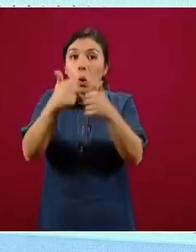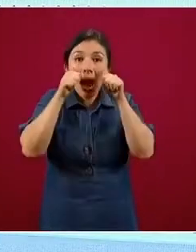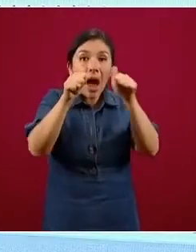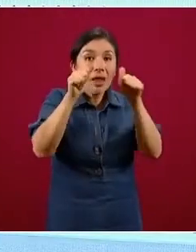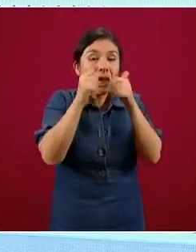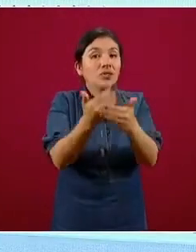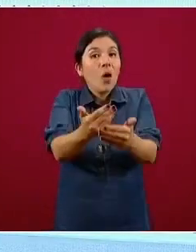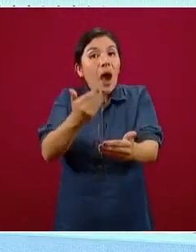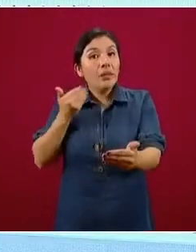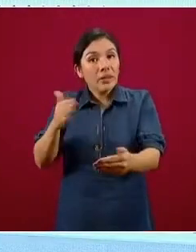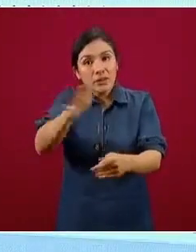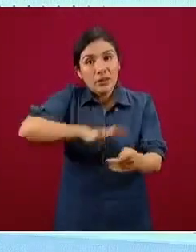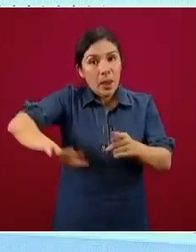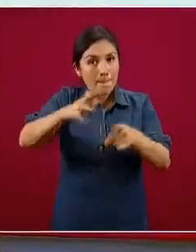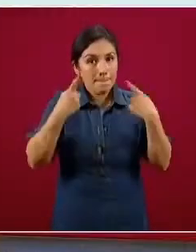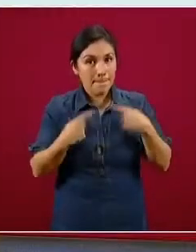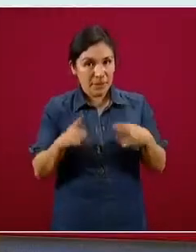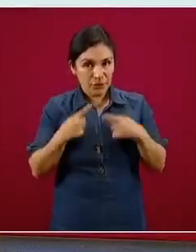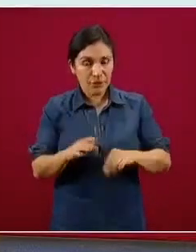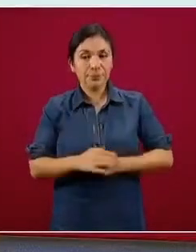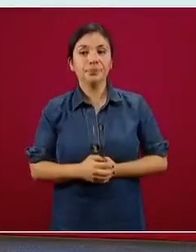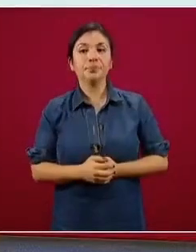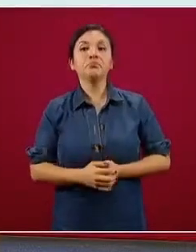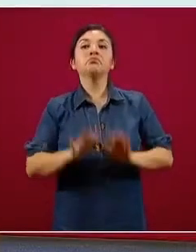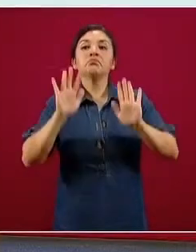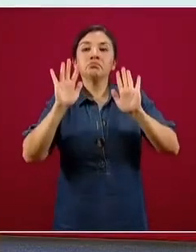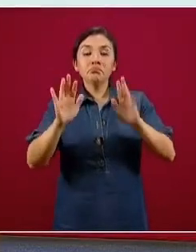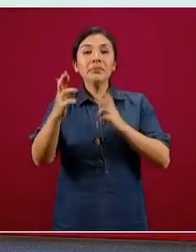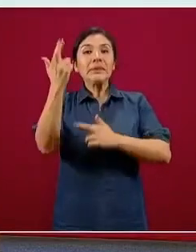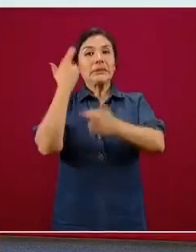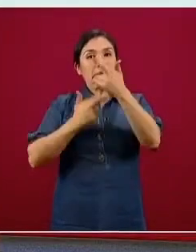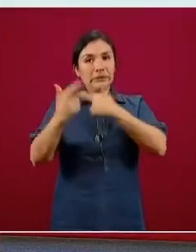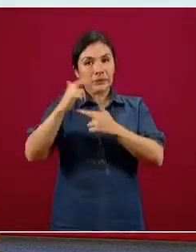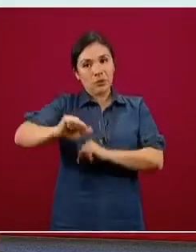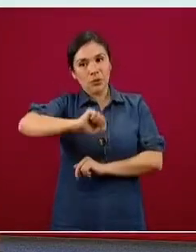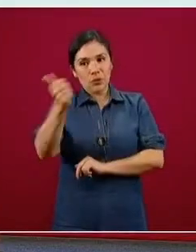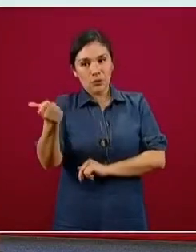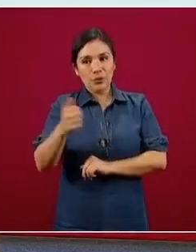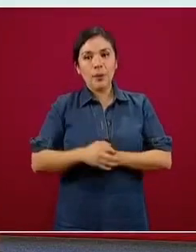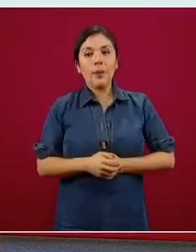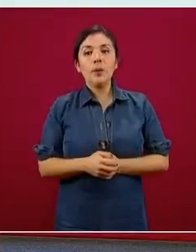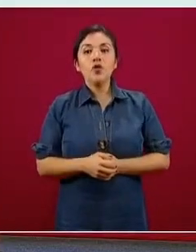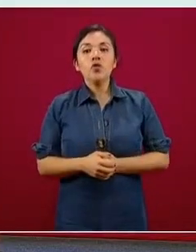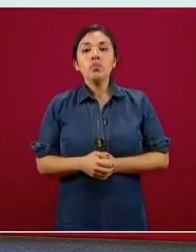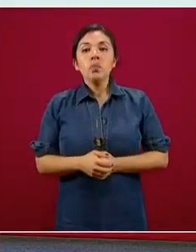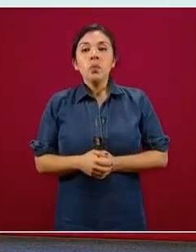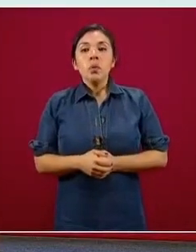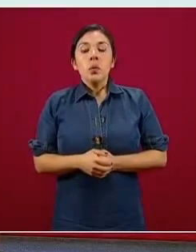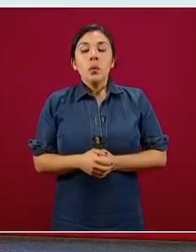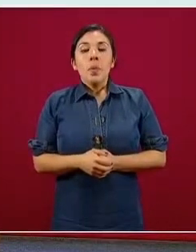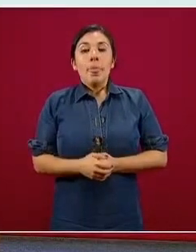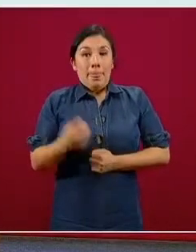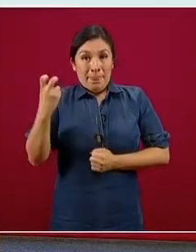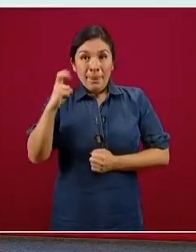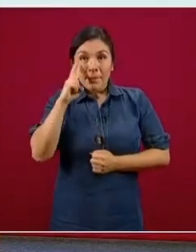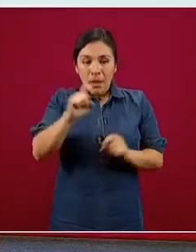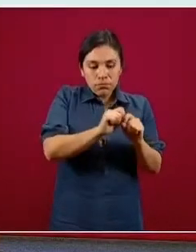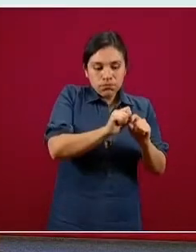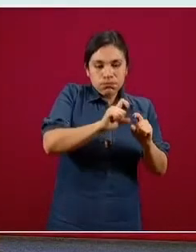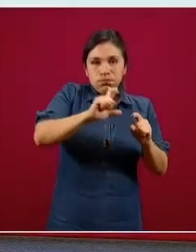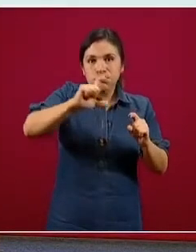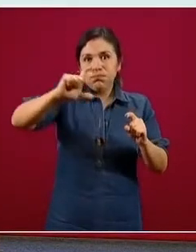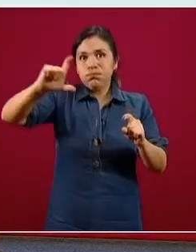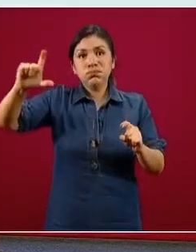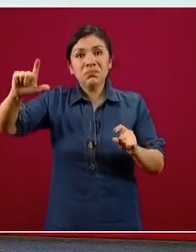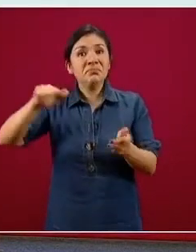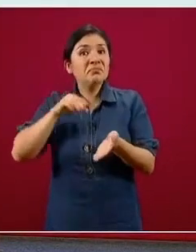temprana en la comunidad. Regresando a la representación de la epidemia, este patrón de crecimiento es el que